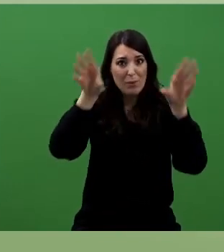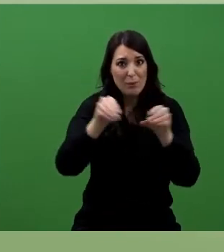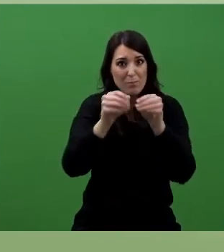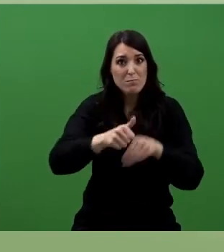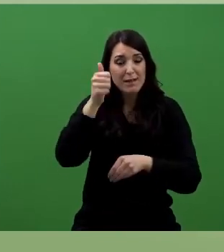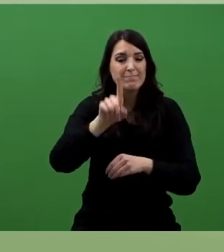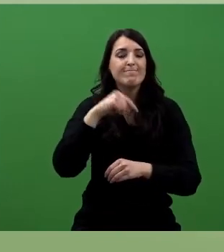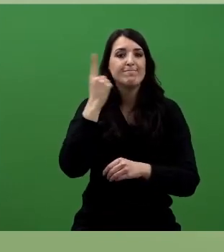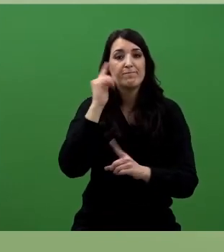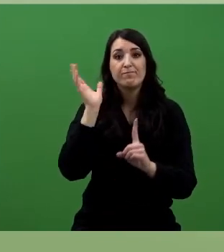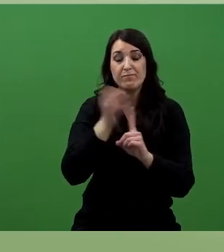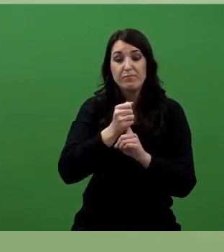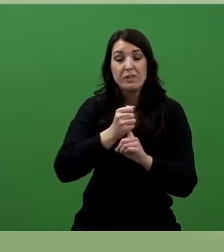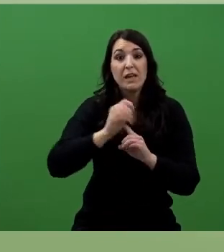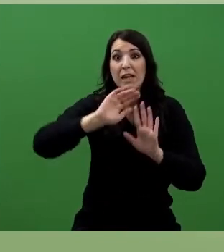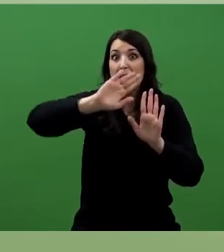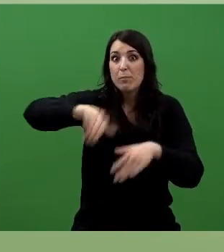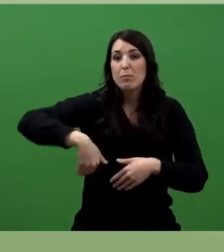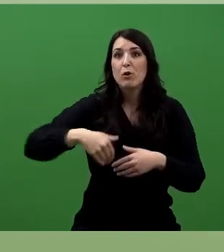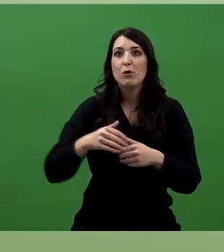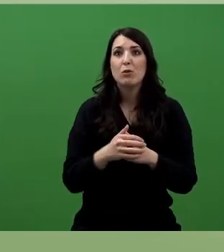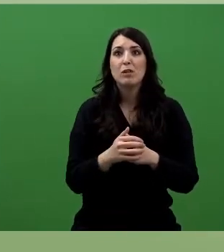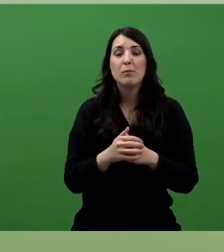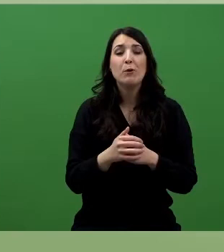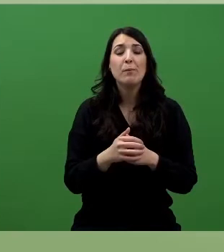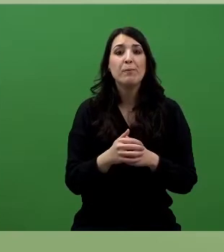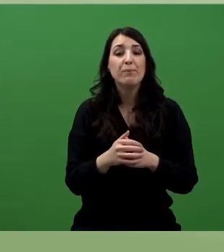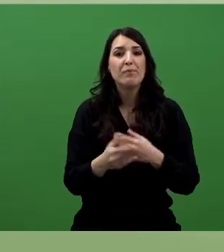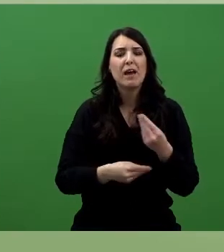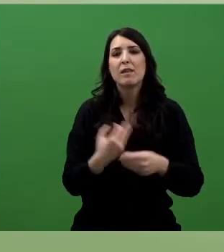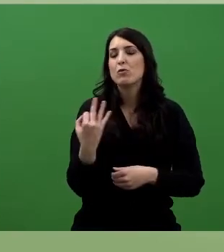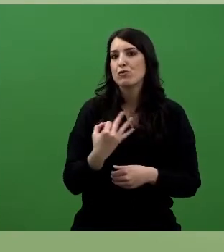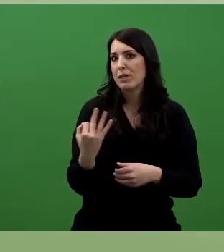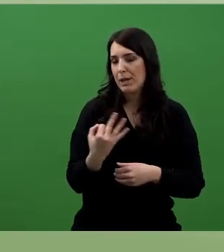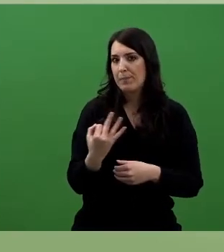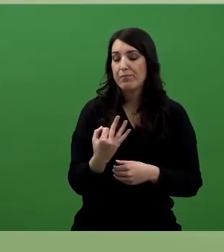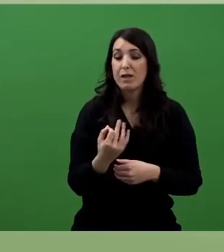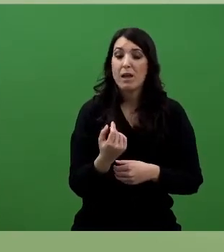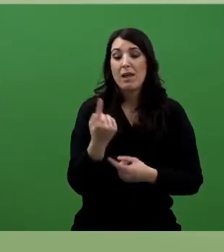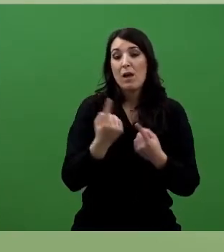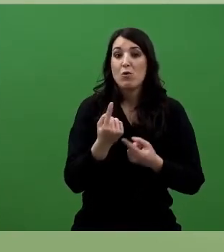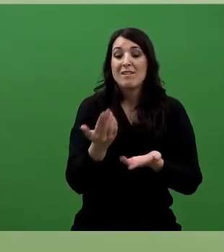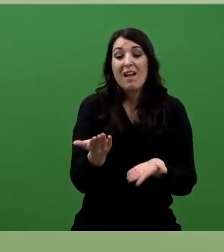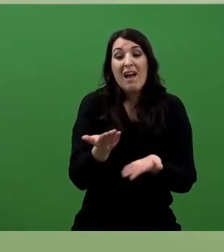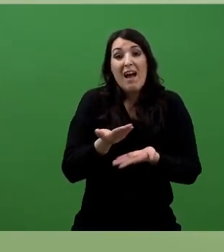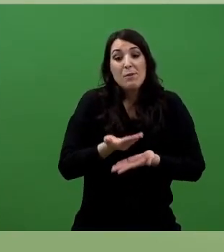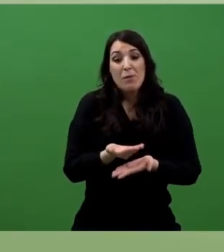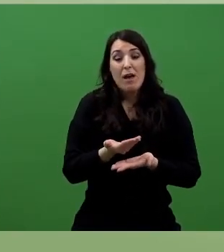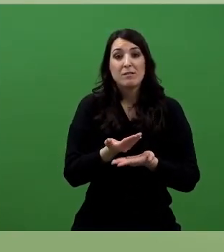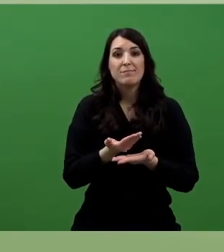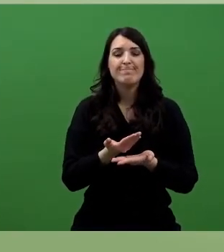diagnóstico. Y por último, aunque hay muchas más cosas, pero esto es lo más destacado, tenemos unas pequeñas ayudas que nos ayudan